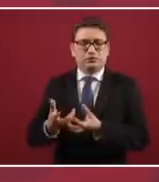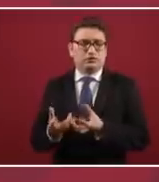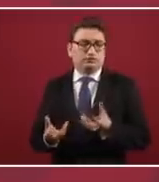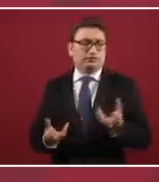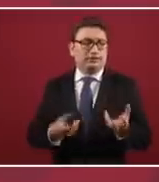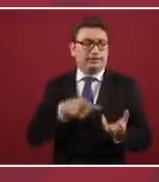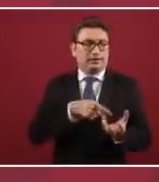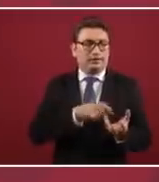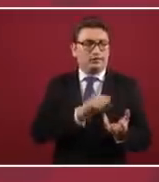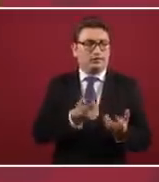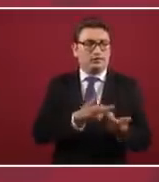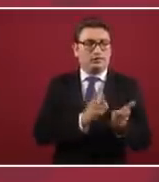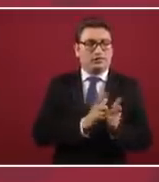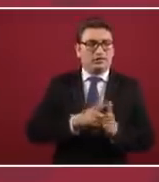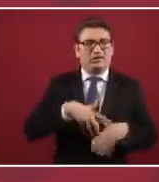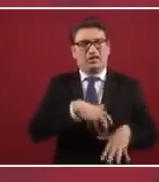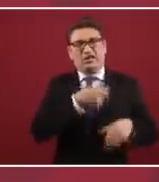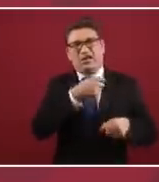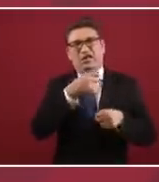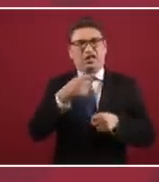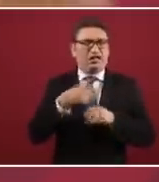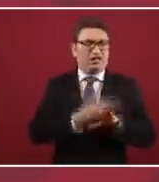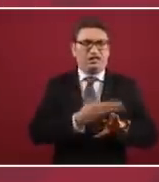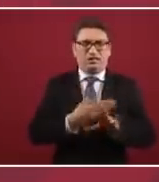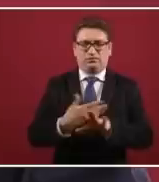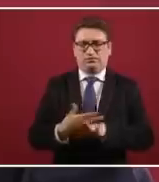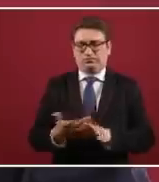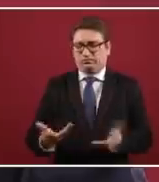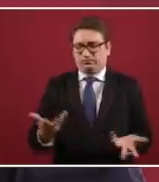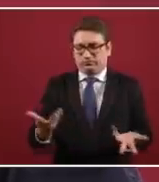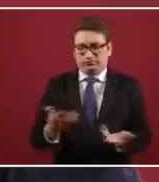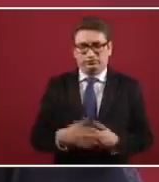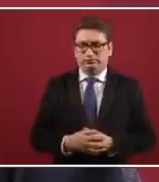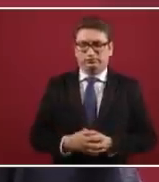y no son anarquistas, ¿eh? O sea, aquí sí.